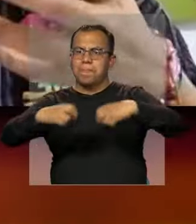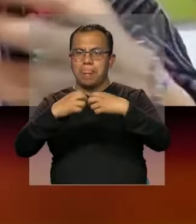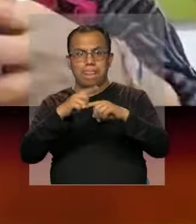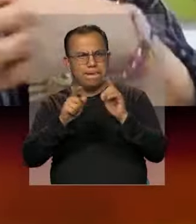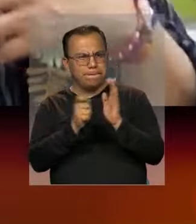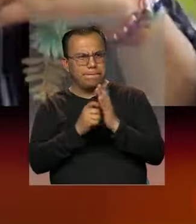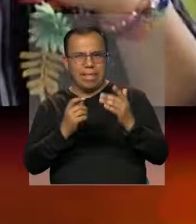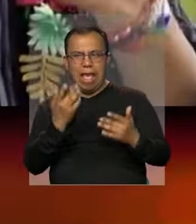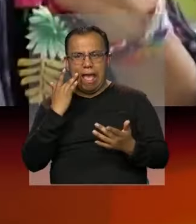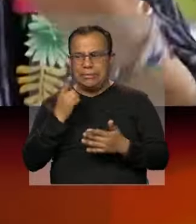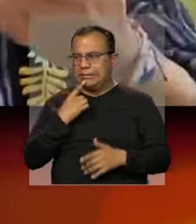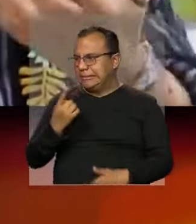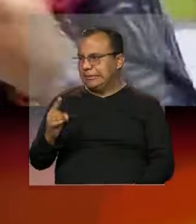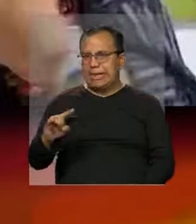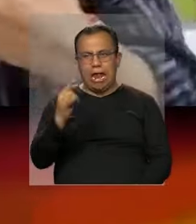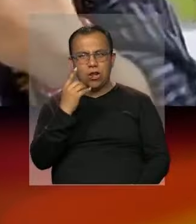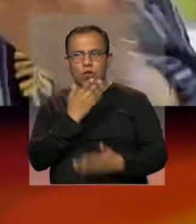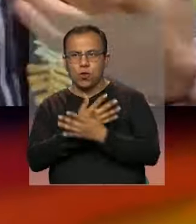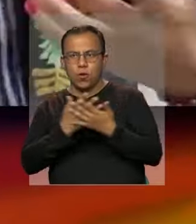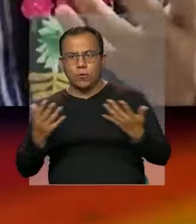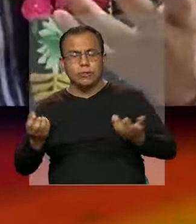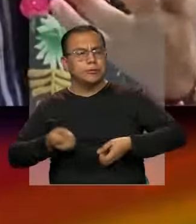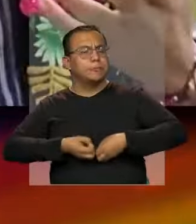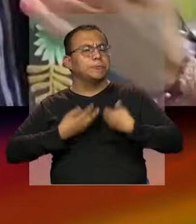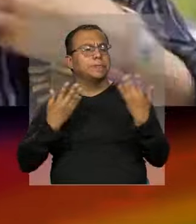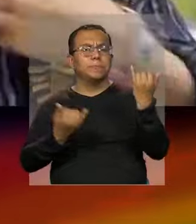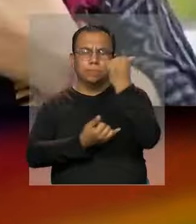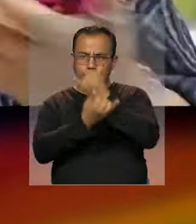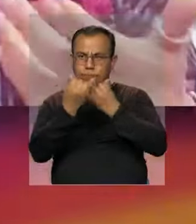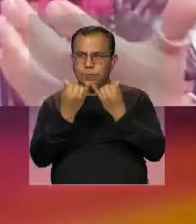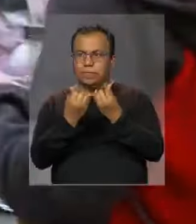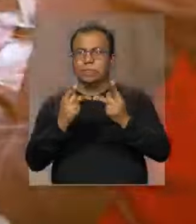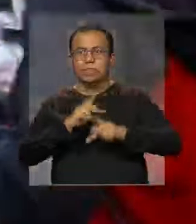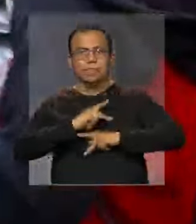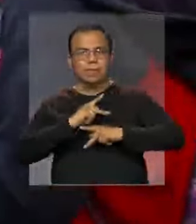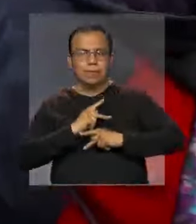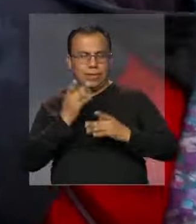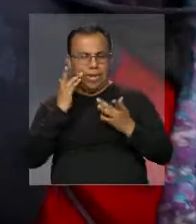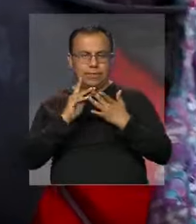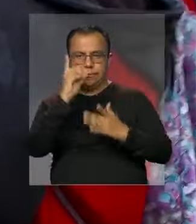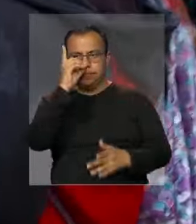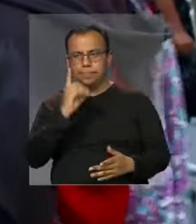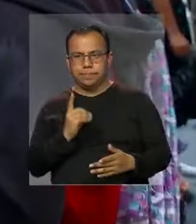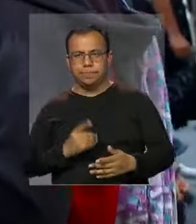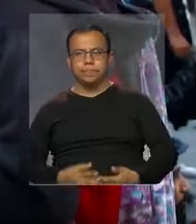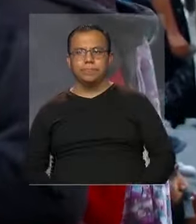les juzgue, donde puedan tener su expresión identitaria, la que deseen.